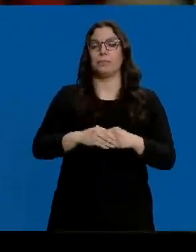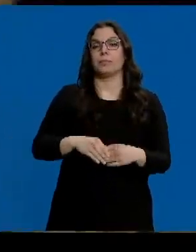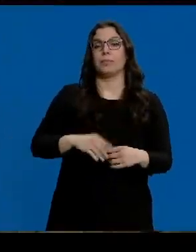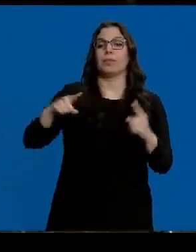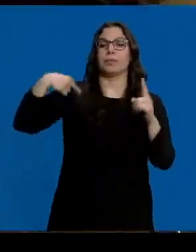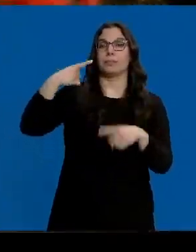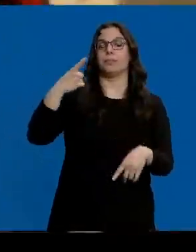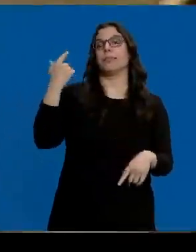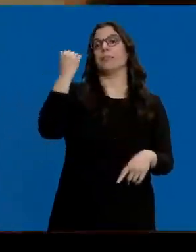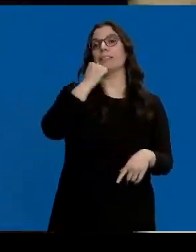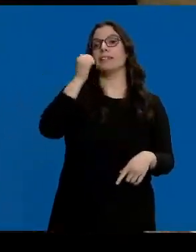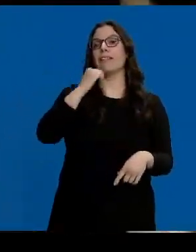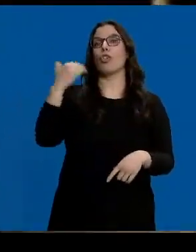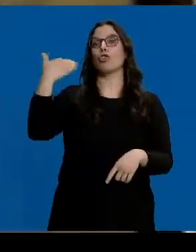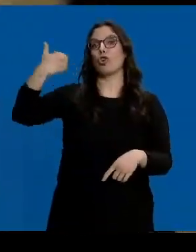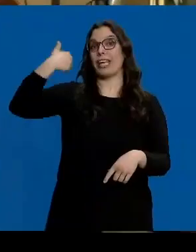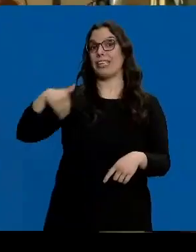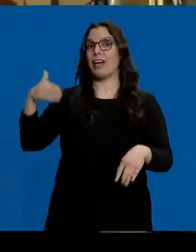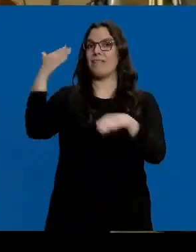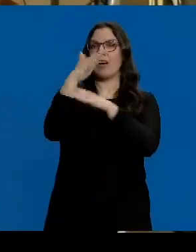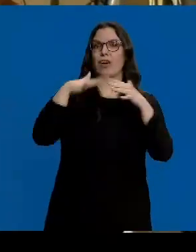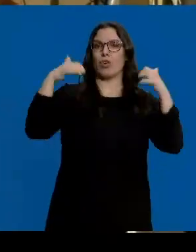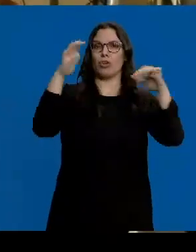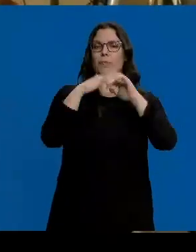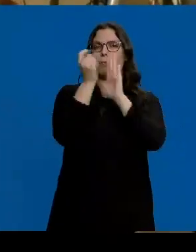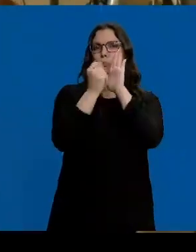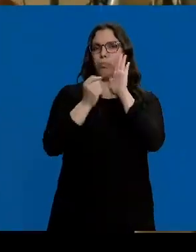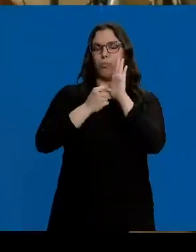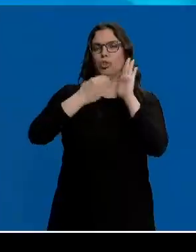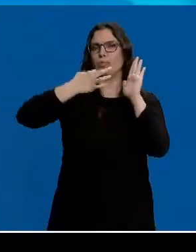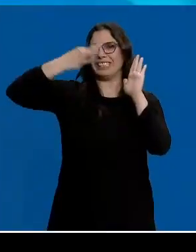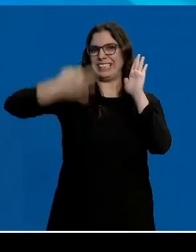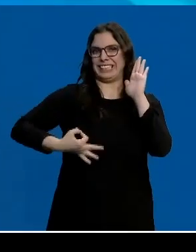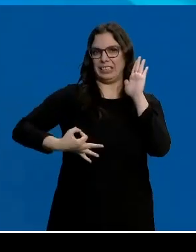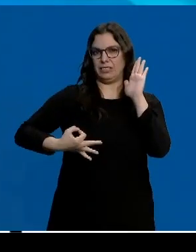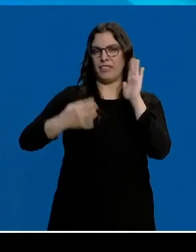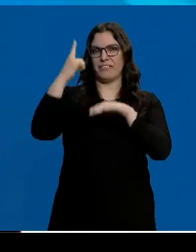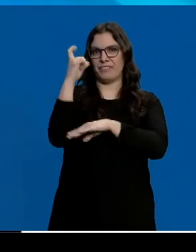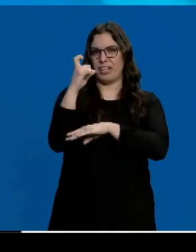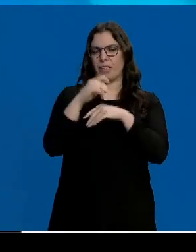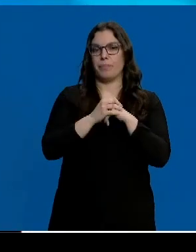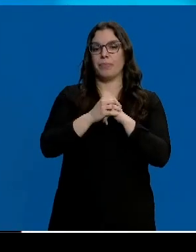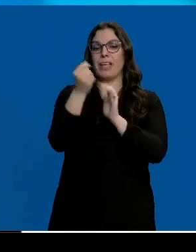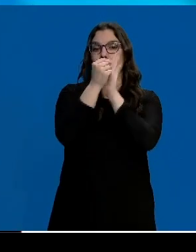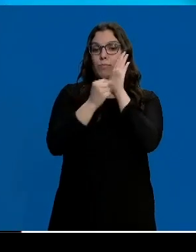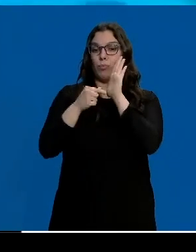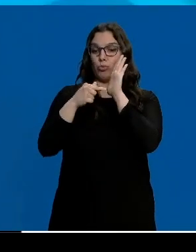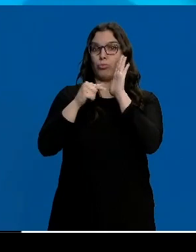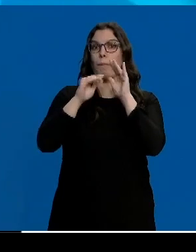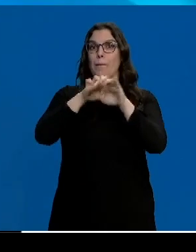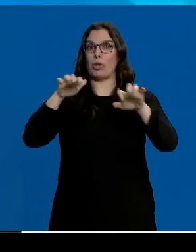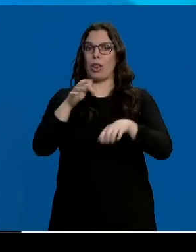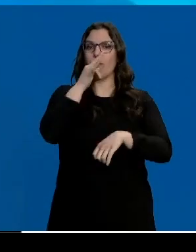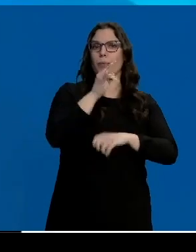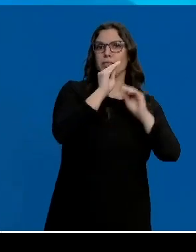ya se desplazará hasta las Cortes con puntos programáticos irrenunciables. Y además es que la mayoría de esos puntos los ha